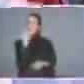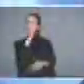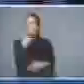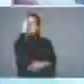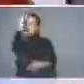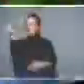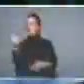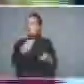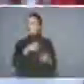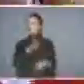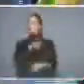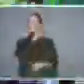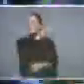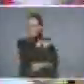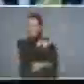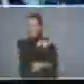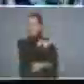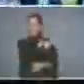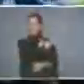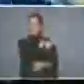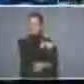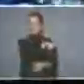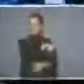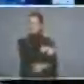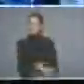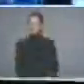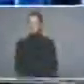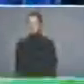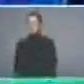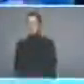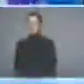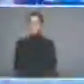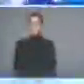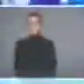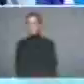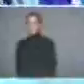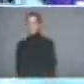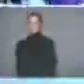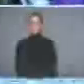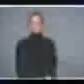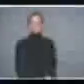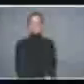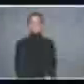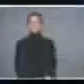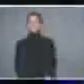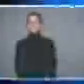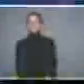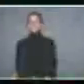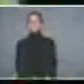Santa Cruz es lo que vale. Wow, wow, salala, yeah, yeah, yeah, yeah. Wow, wow, salala, yeah, yeah, yeah,